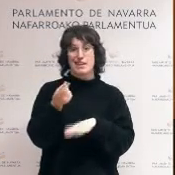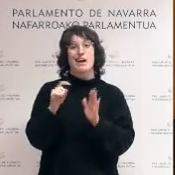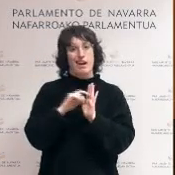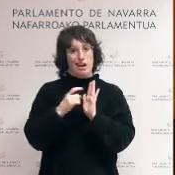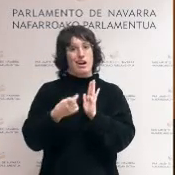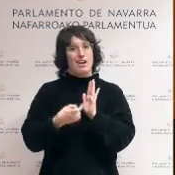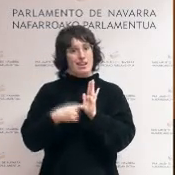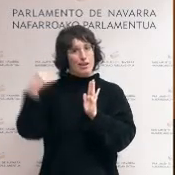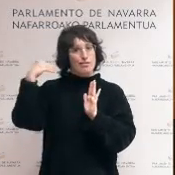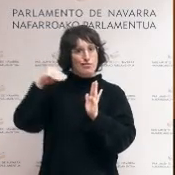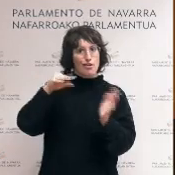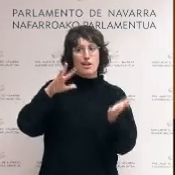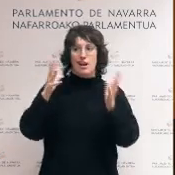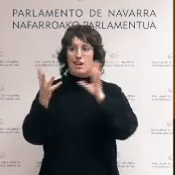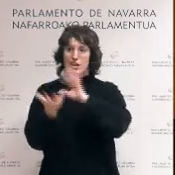cambio climático.